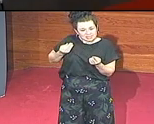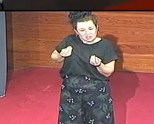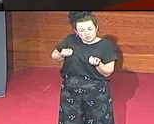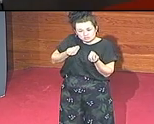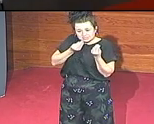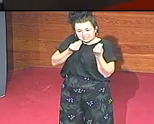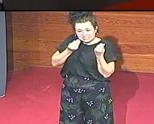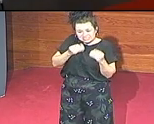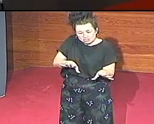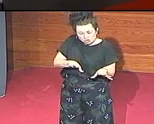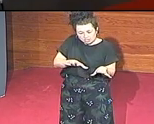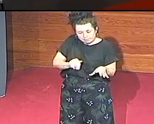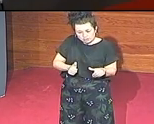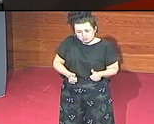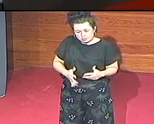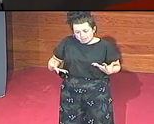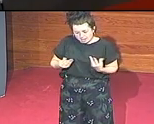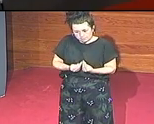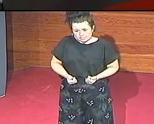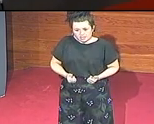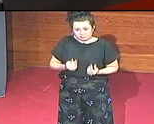personal y bueno entonces